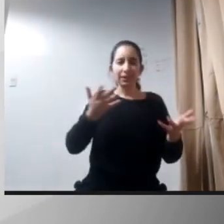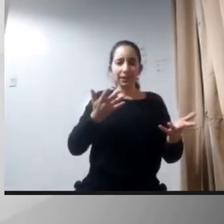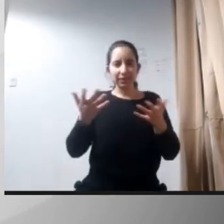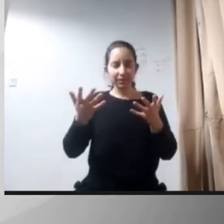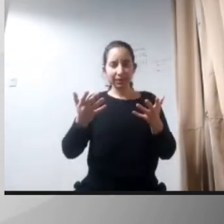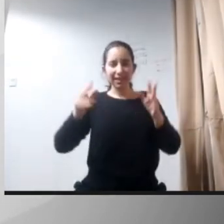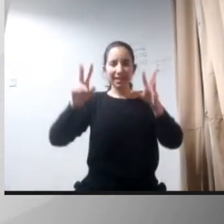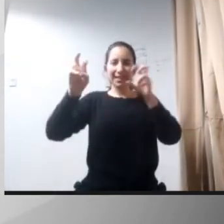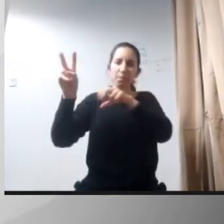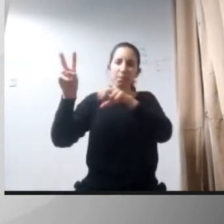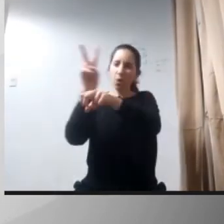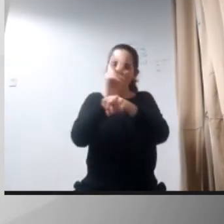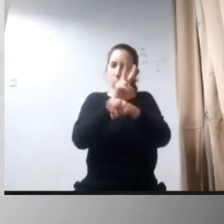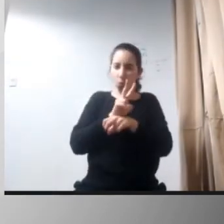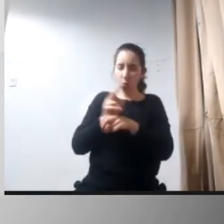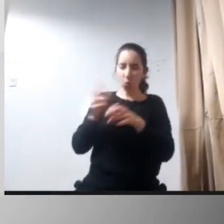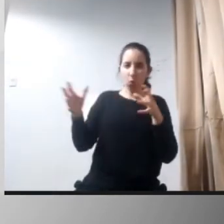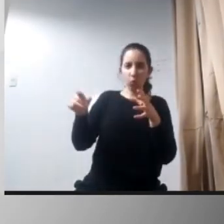es